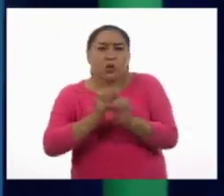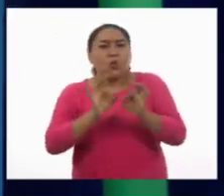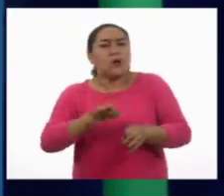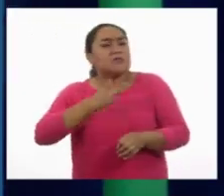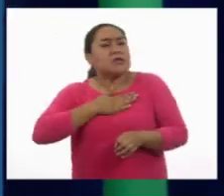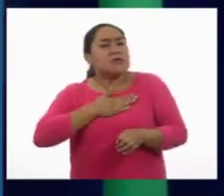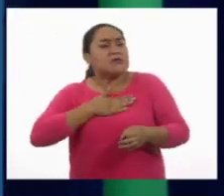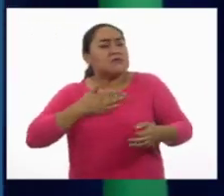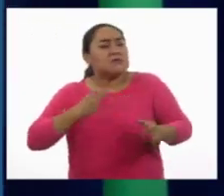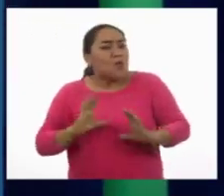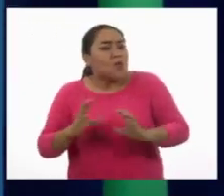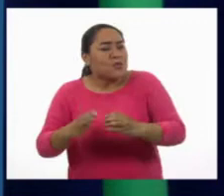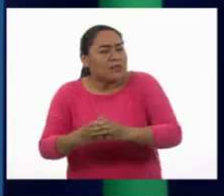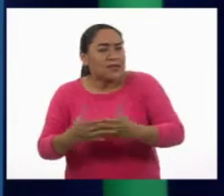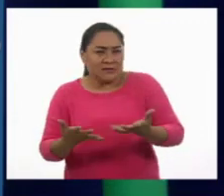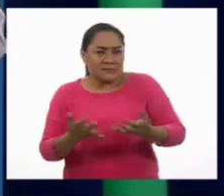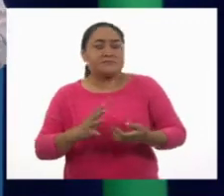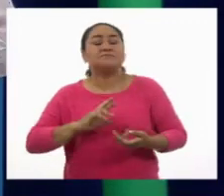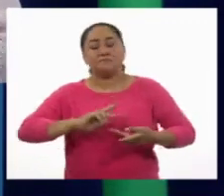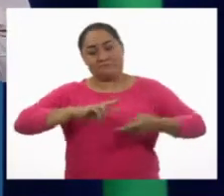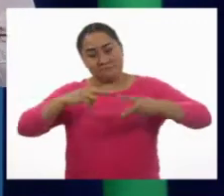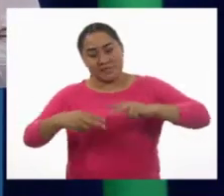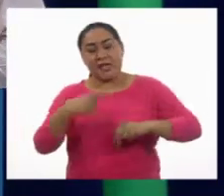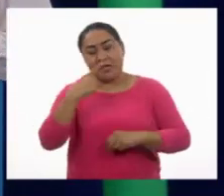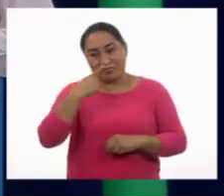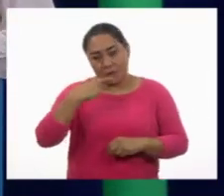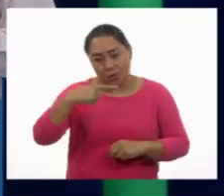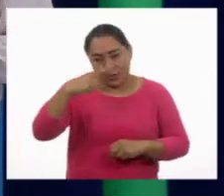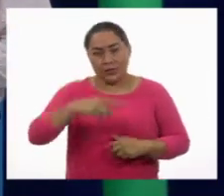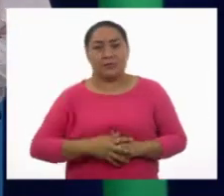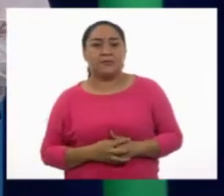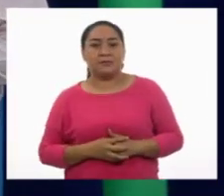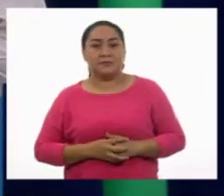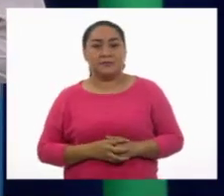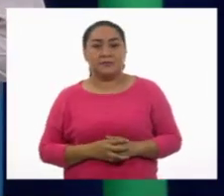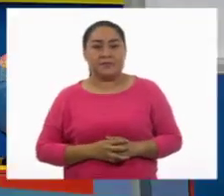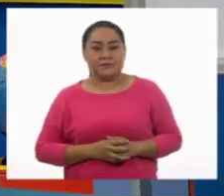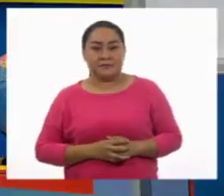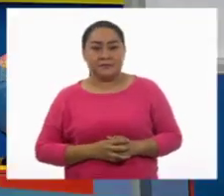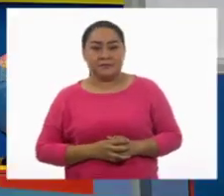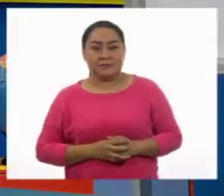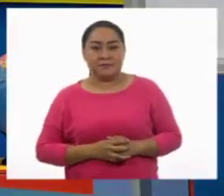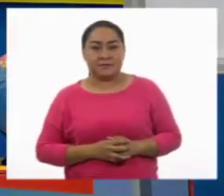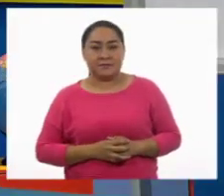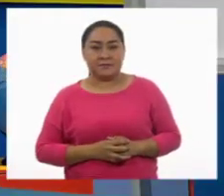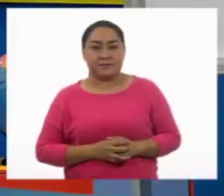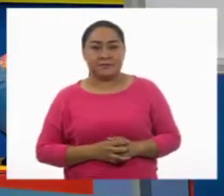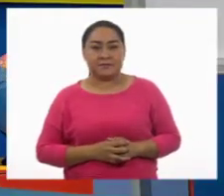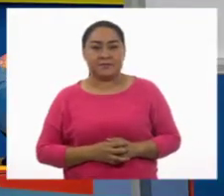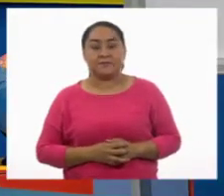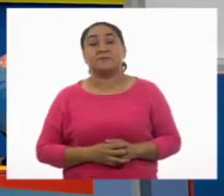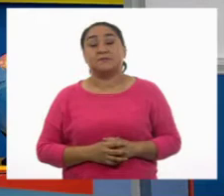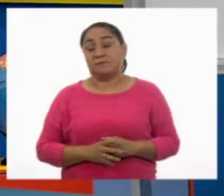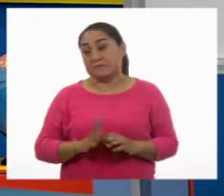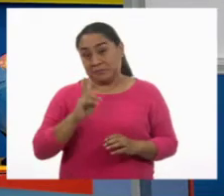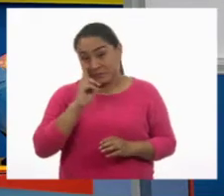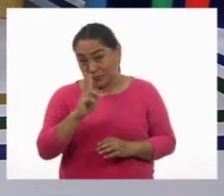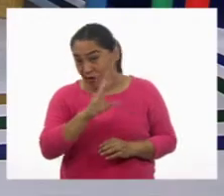Tintequil, Tialo, Tilaquetzalo, Ipan, Latimulice, Dicapa, Tihualal. Y todas estas